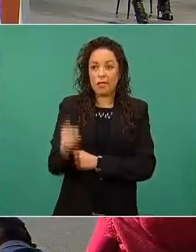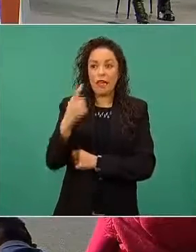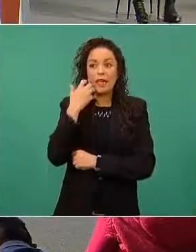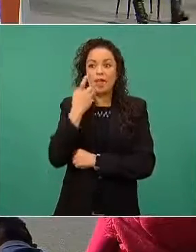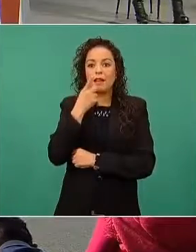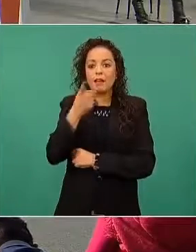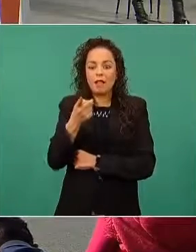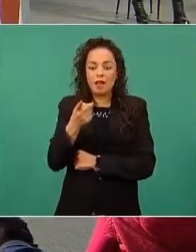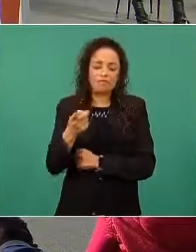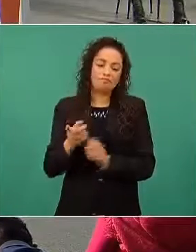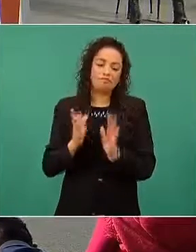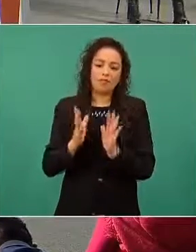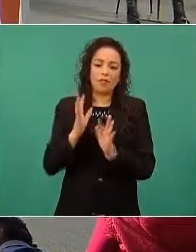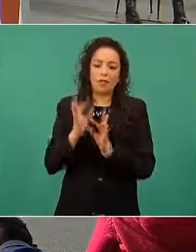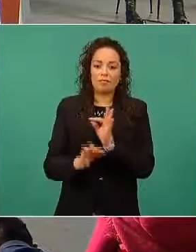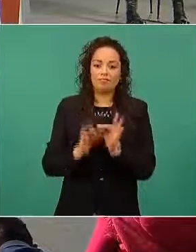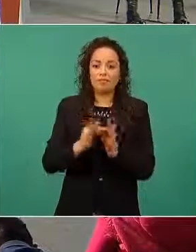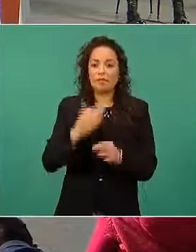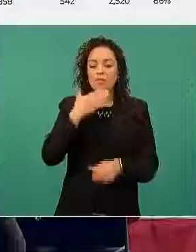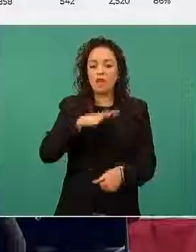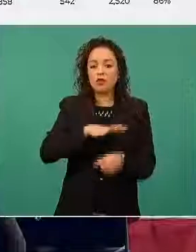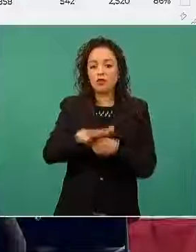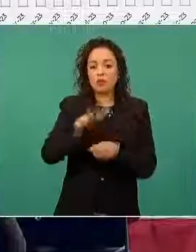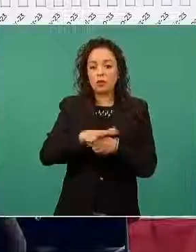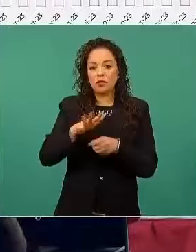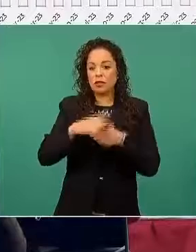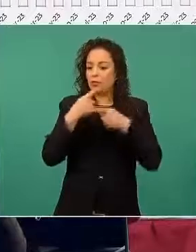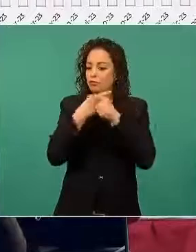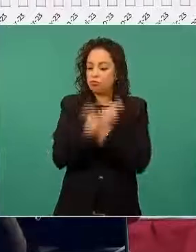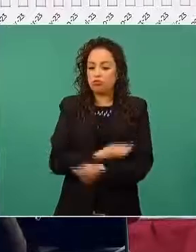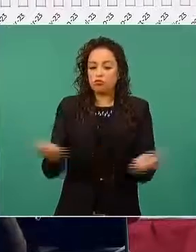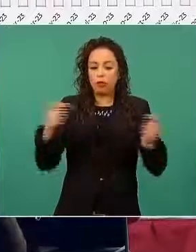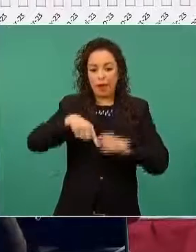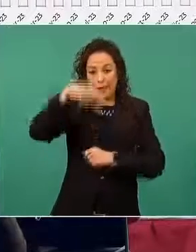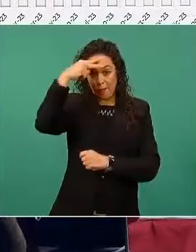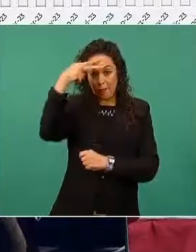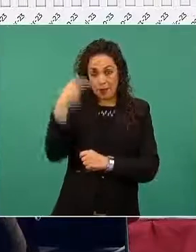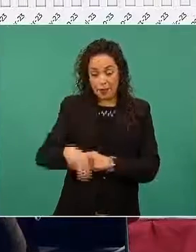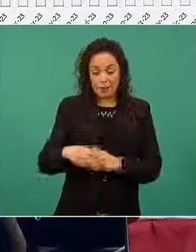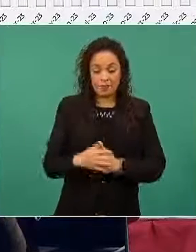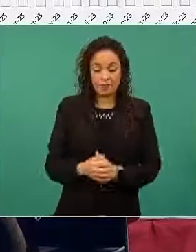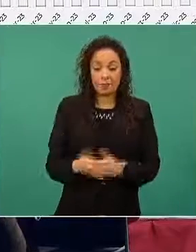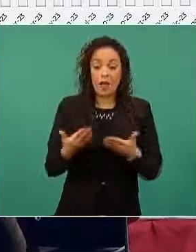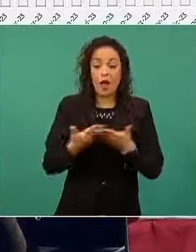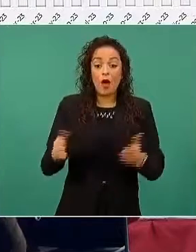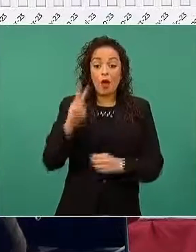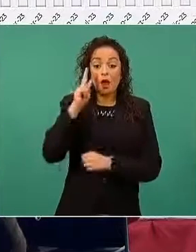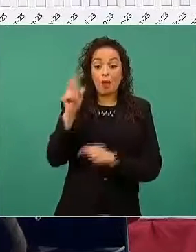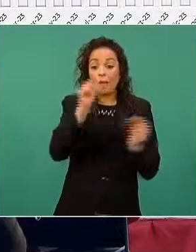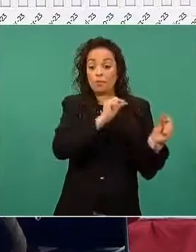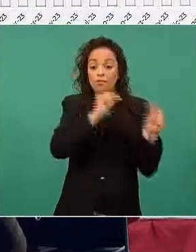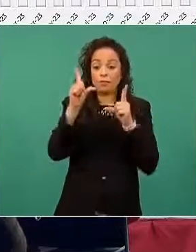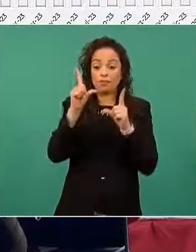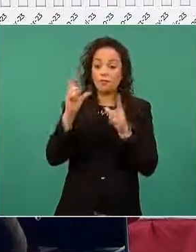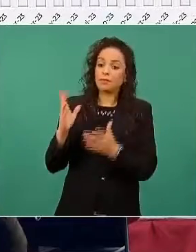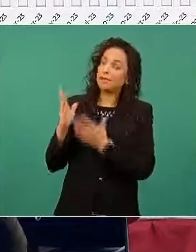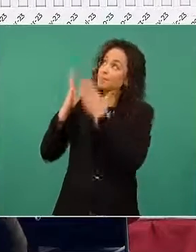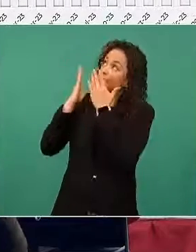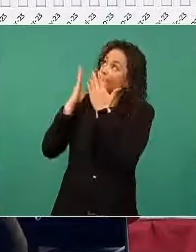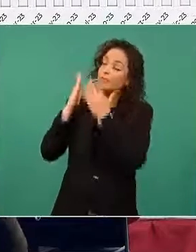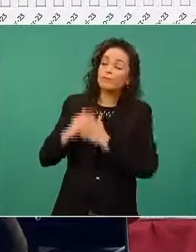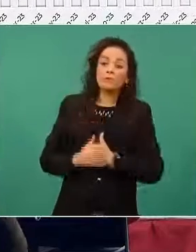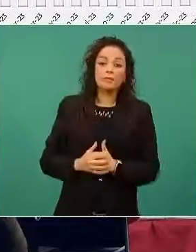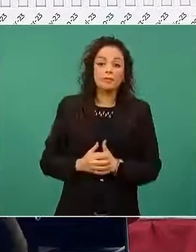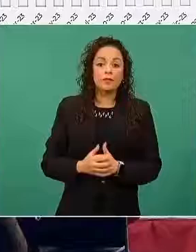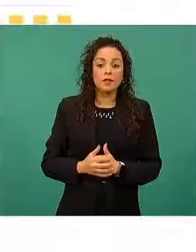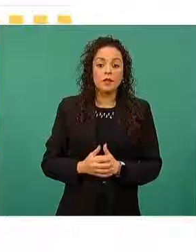el autoabastecimiento en México. La que sigue. Esta es una gráfica donde